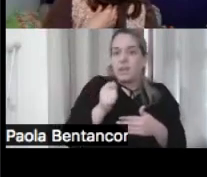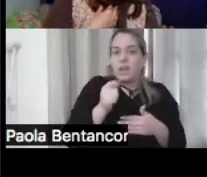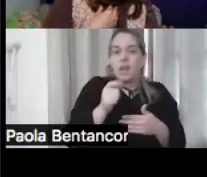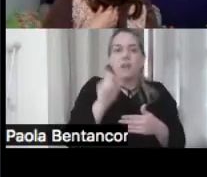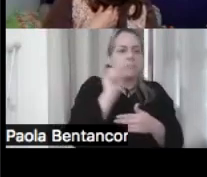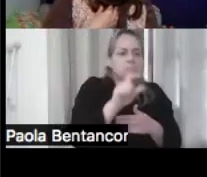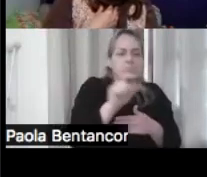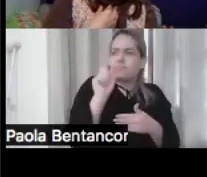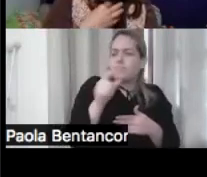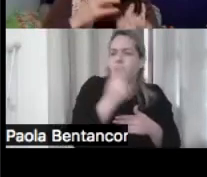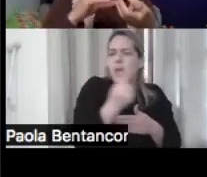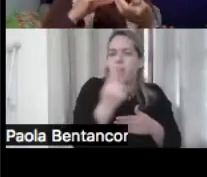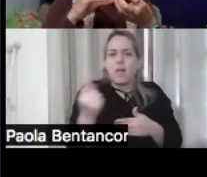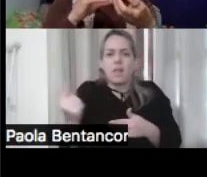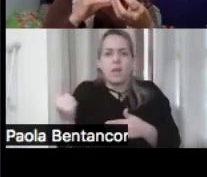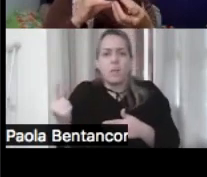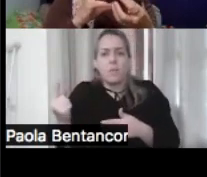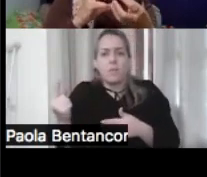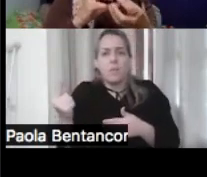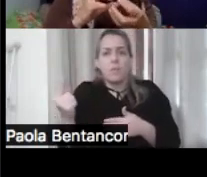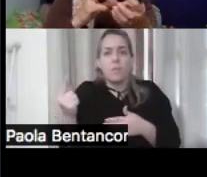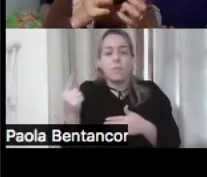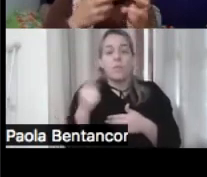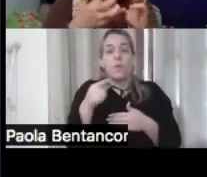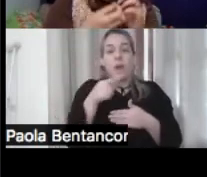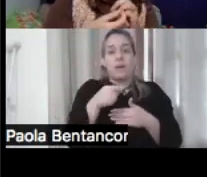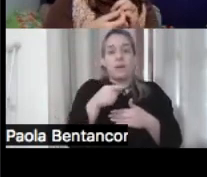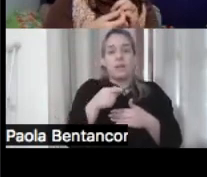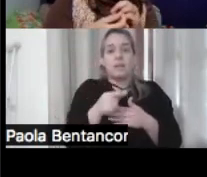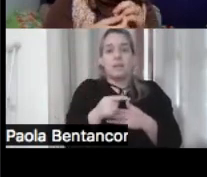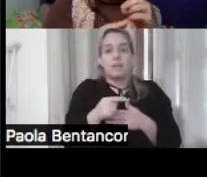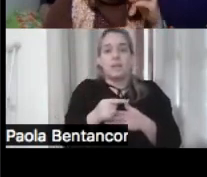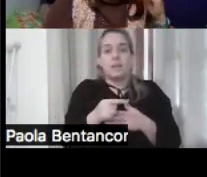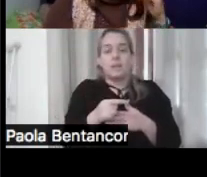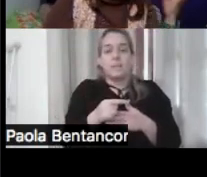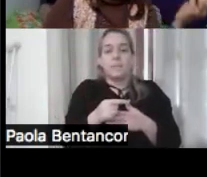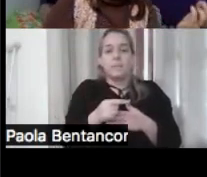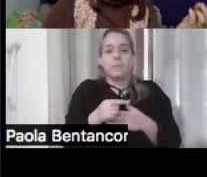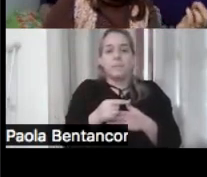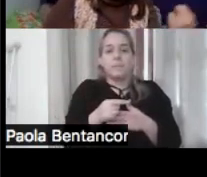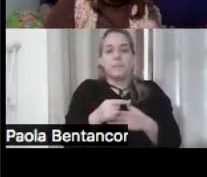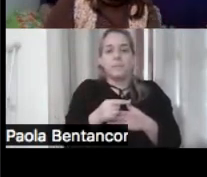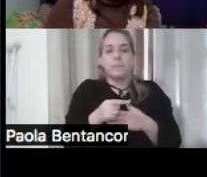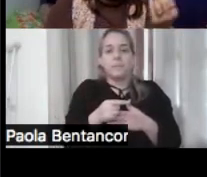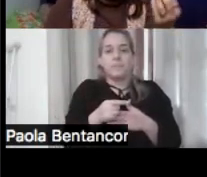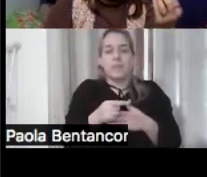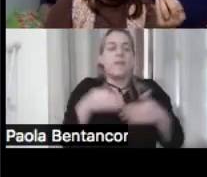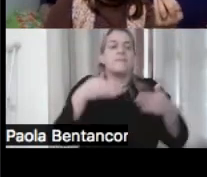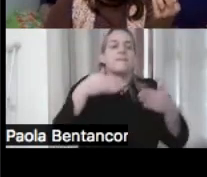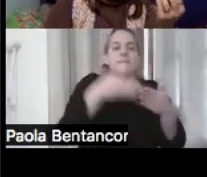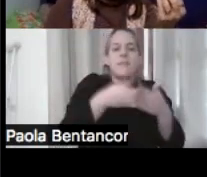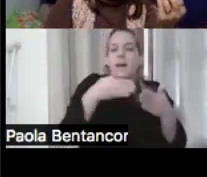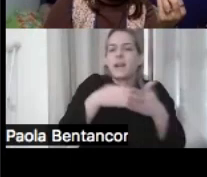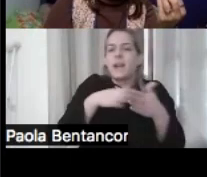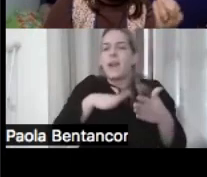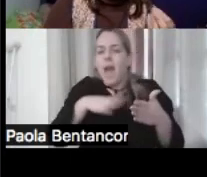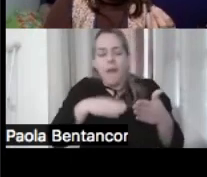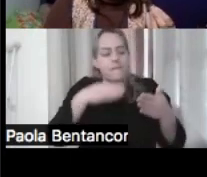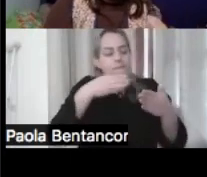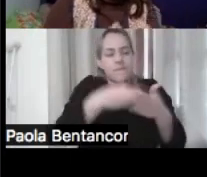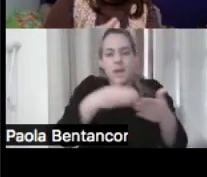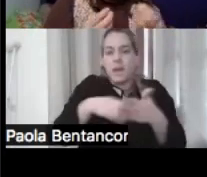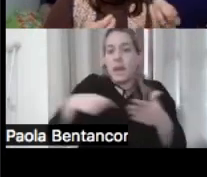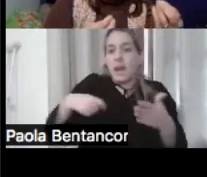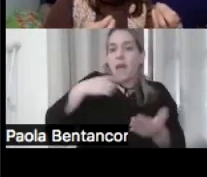ni bien ni mal, sino que son identitarias, lo que va a ocurrir en la interacción con las diferentes barreras que el entorno pueda